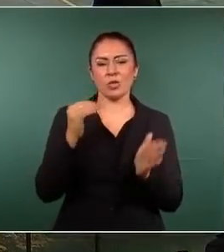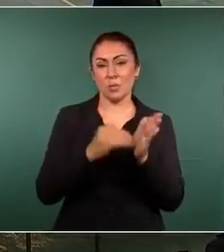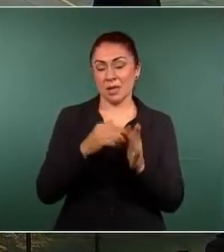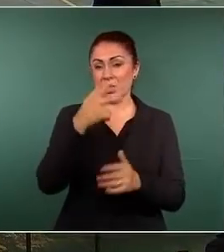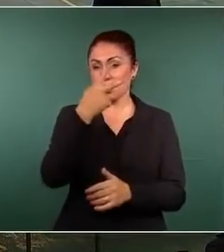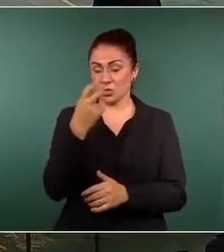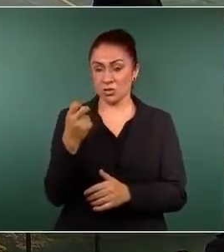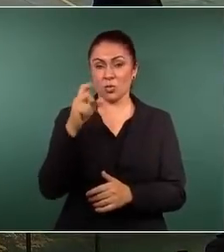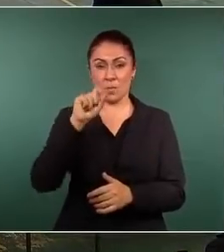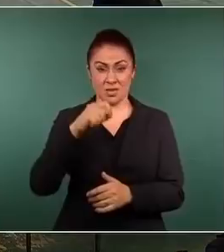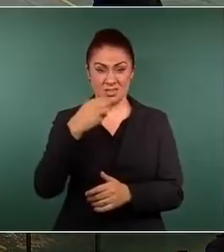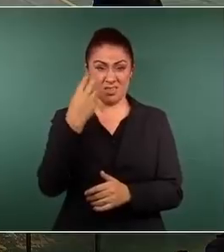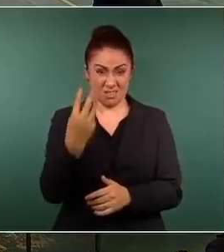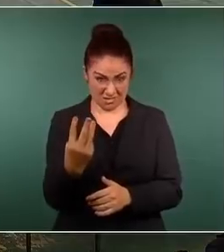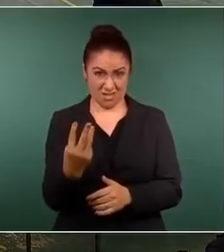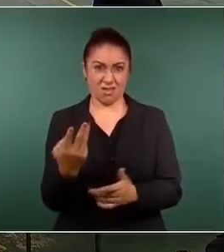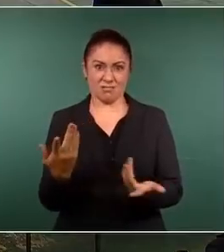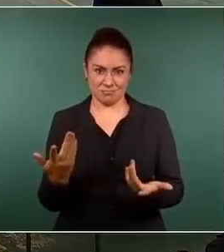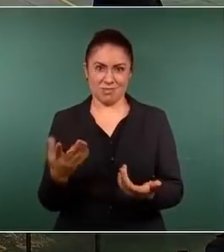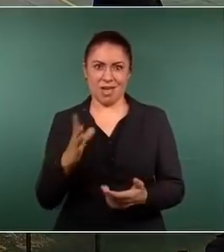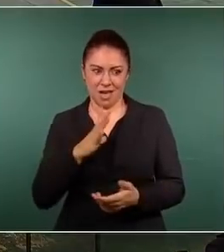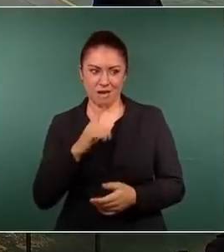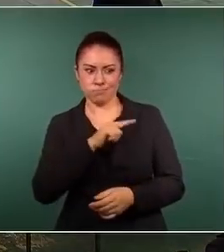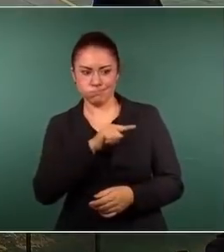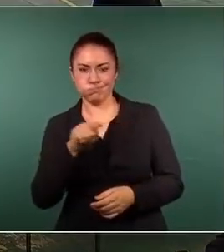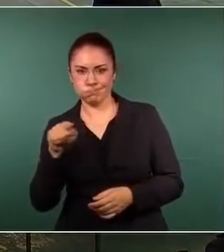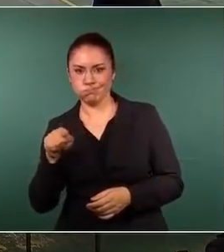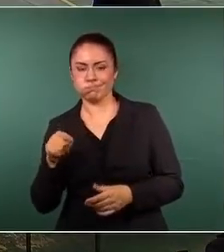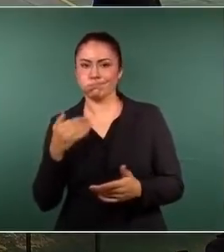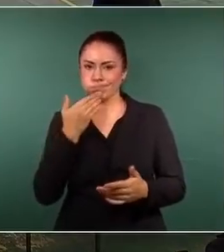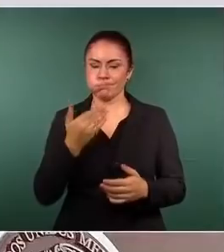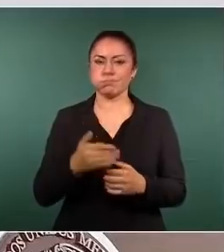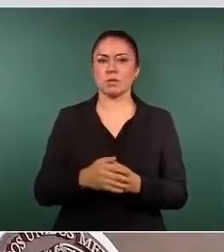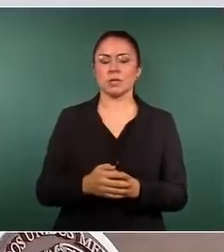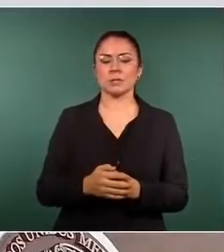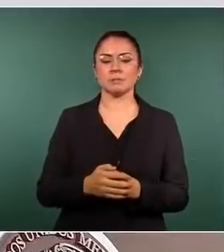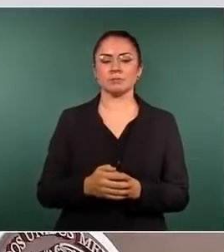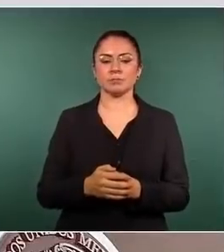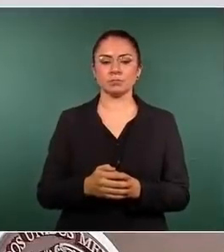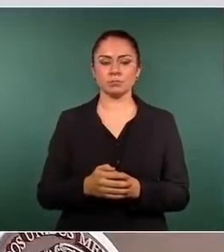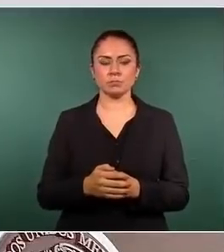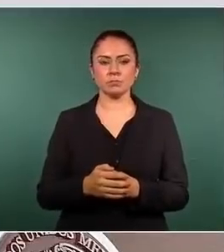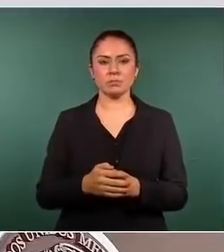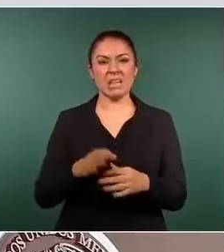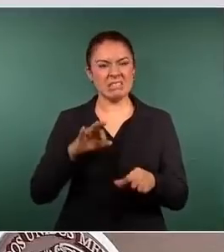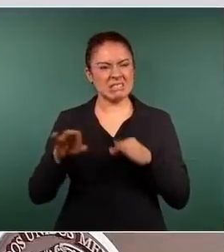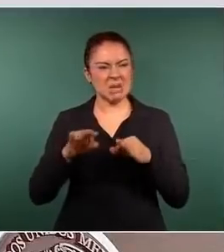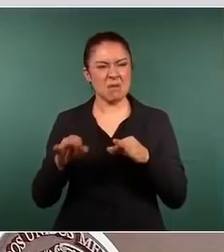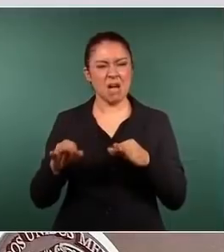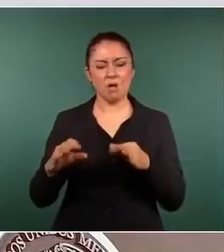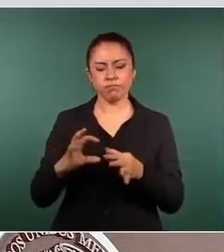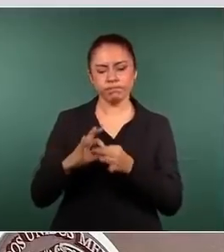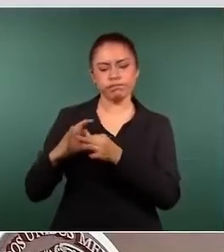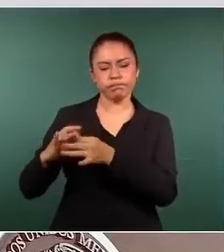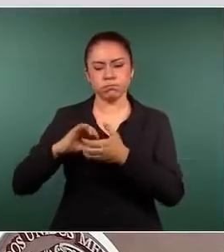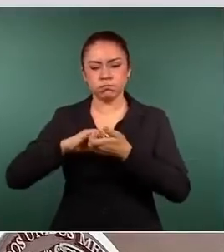los cuales 3 mil 24 son operativos trabajando en esa coordinación que debe de existir